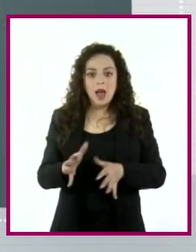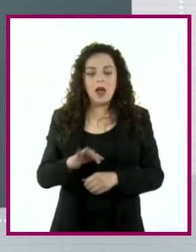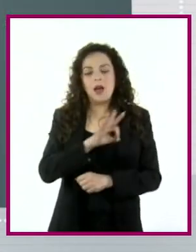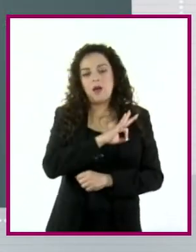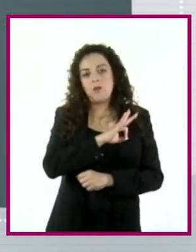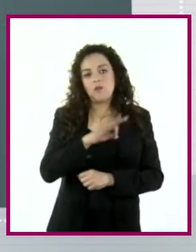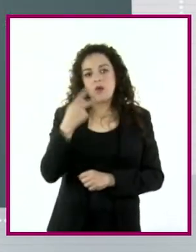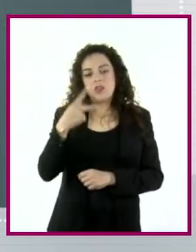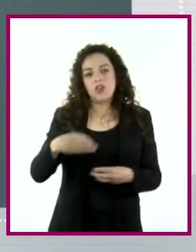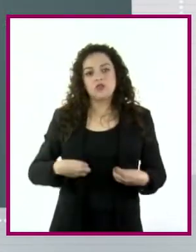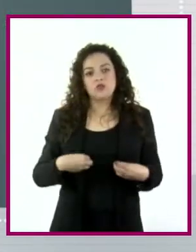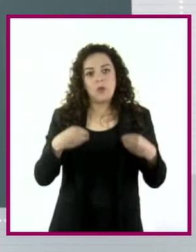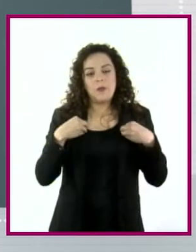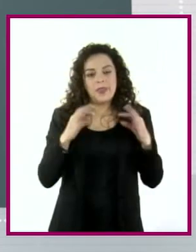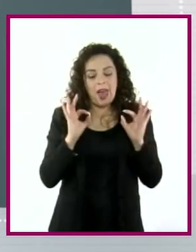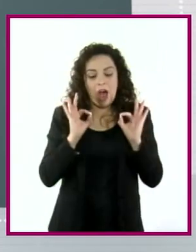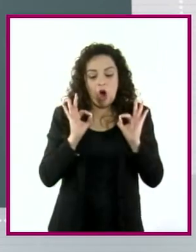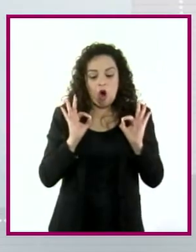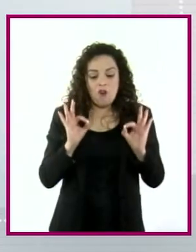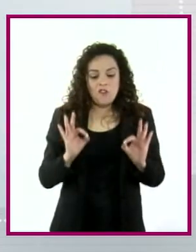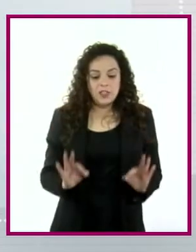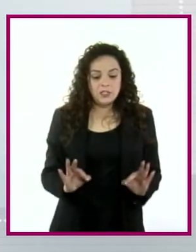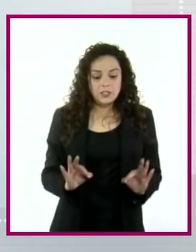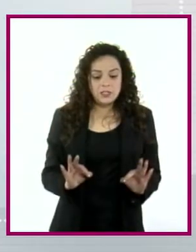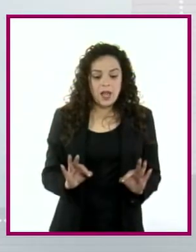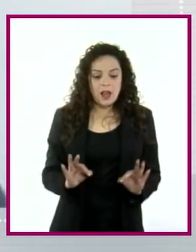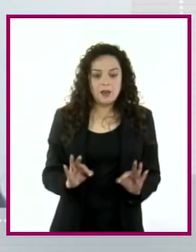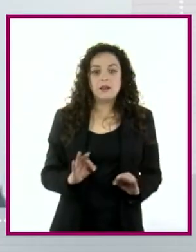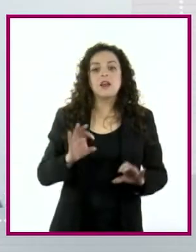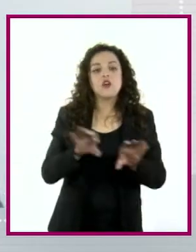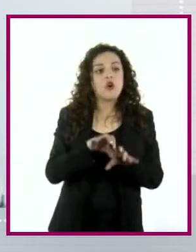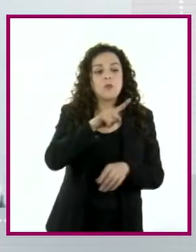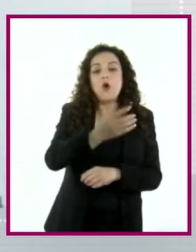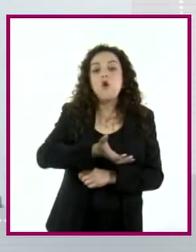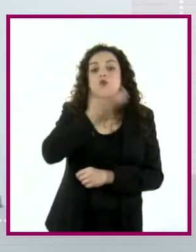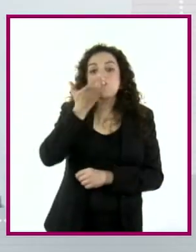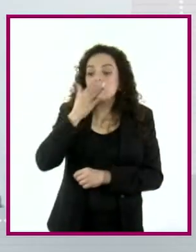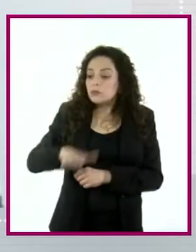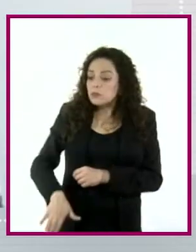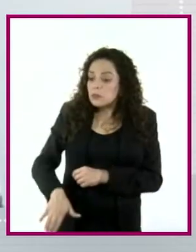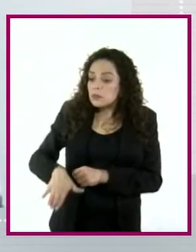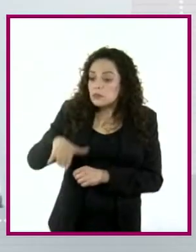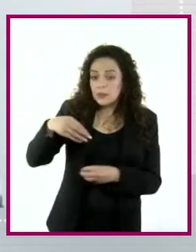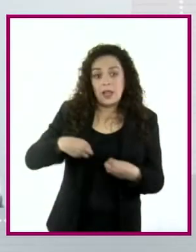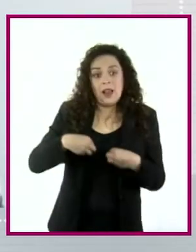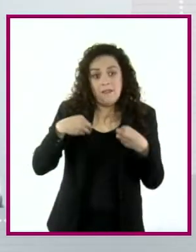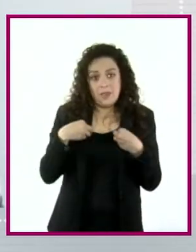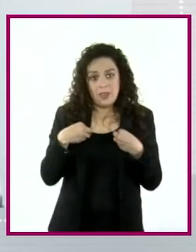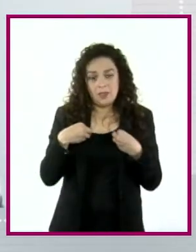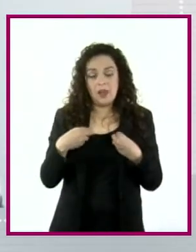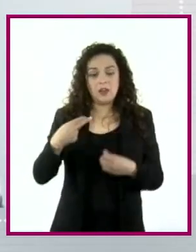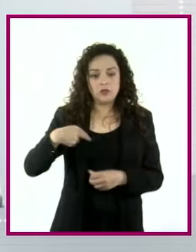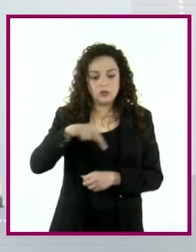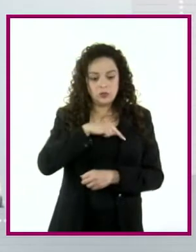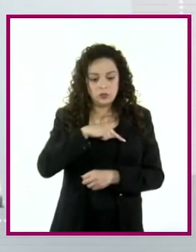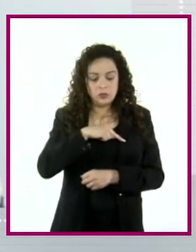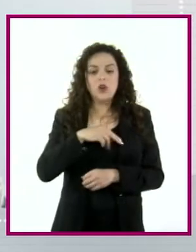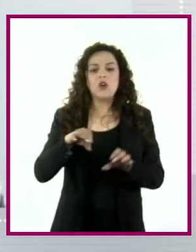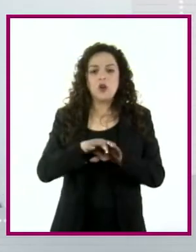manera oficial como viven. Nosotros como jóvenes, ¿qué podemos hacer para ayudar a eliminar esas